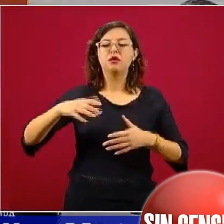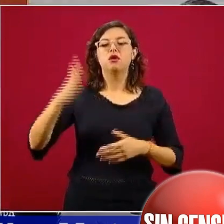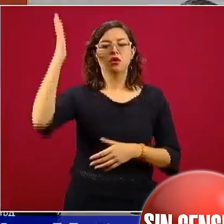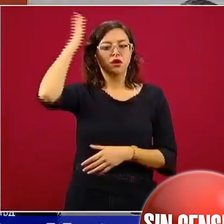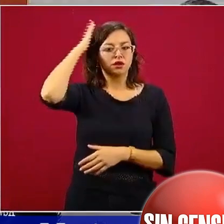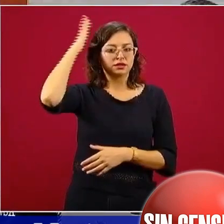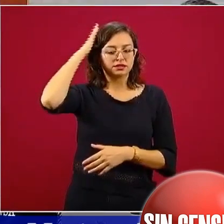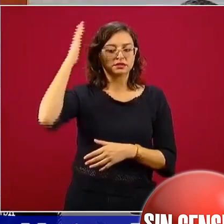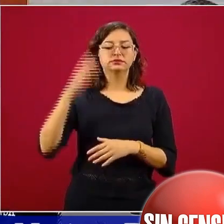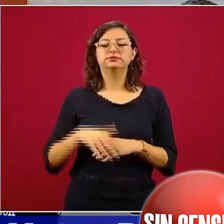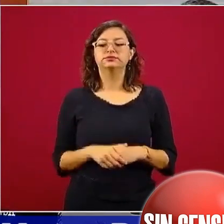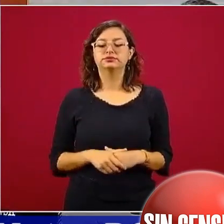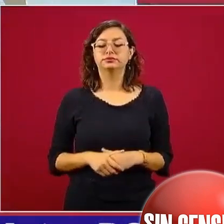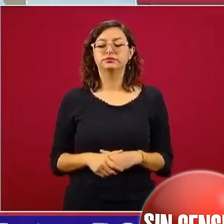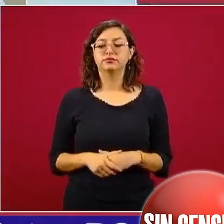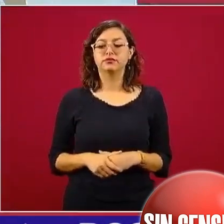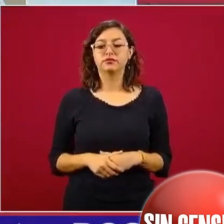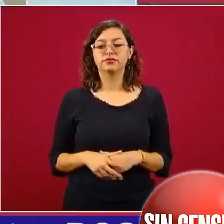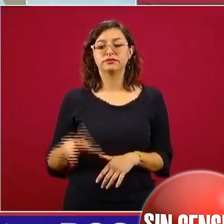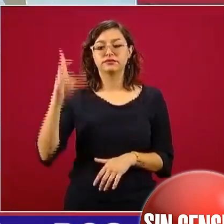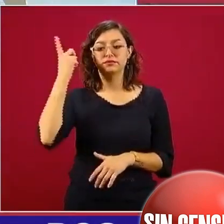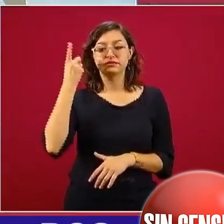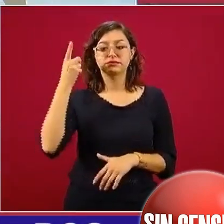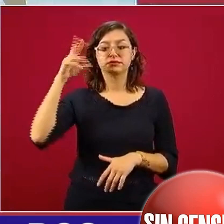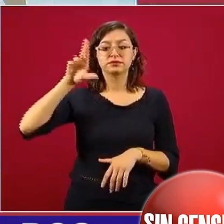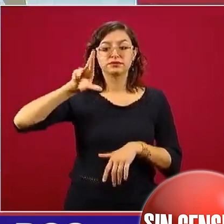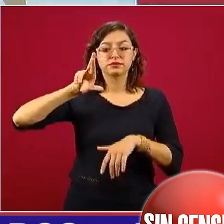el director del Instituto